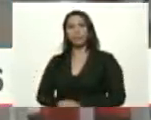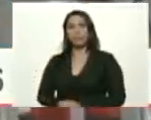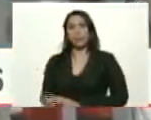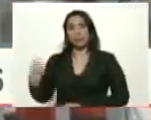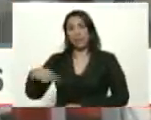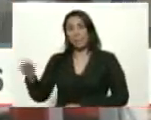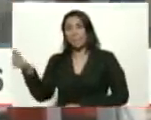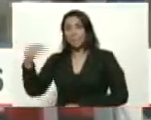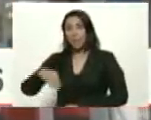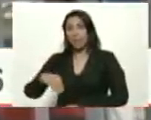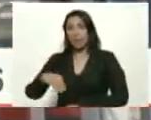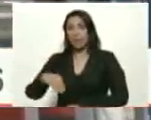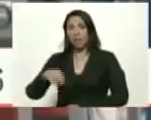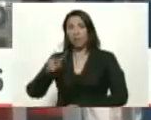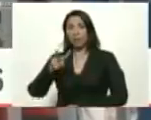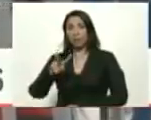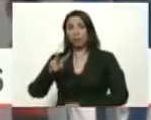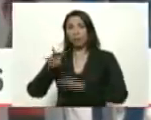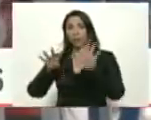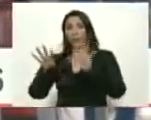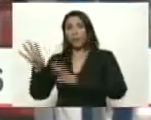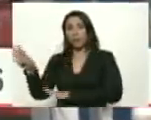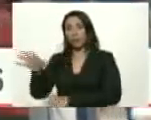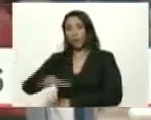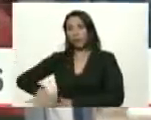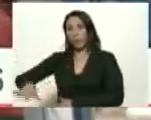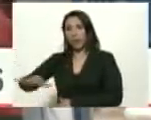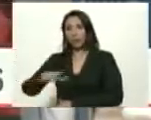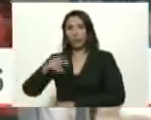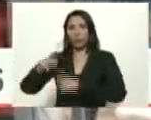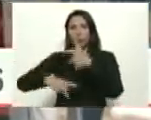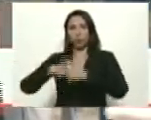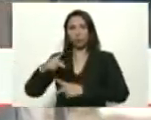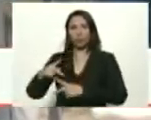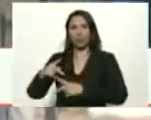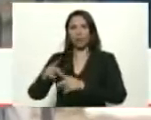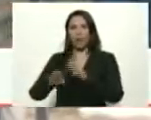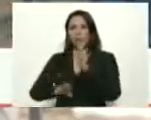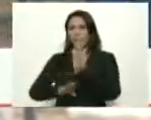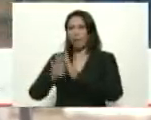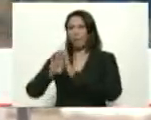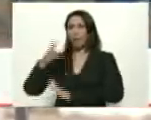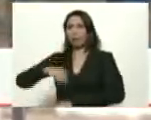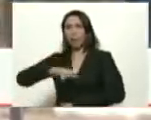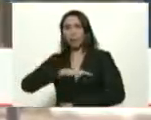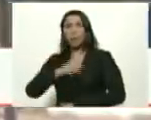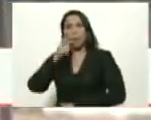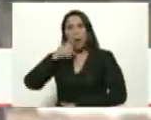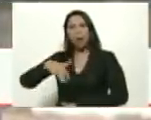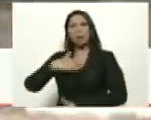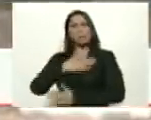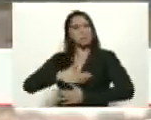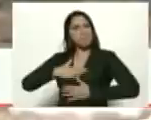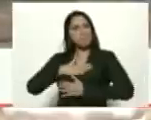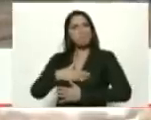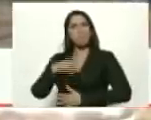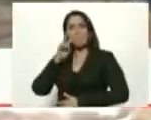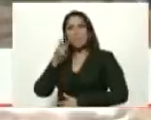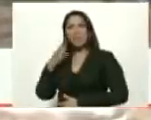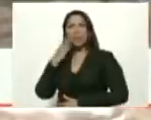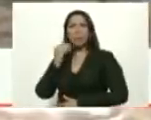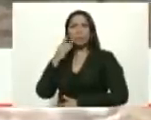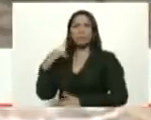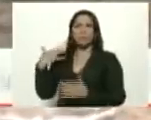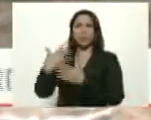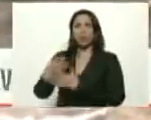de 294 patios productivos y creciendo, porque nuestro pueblo se ha motivado. Aquí estamos viendo esta experiencia. Mire,